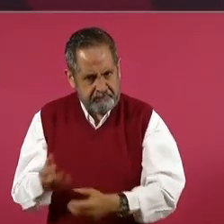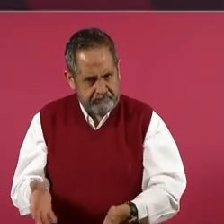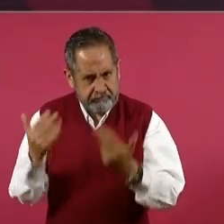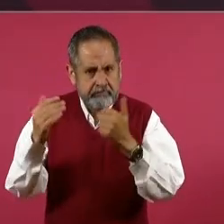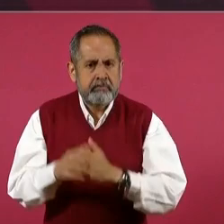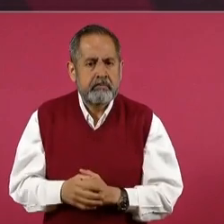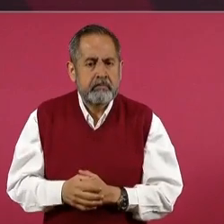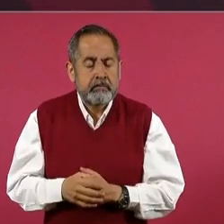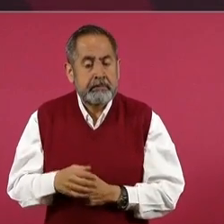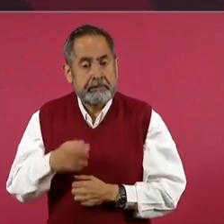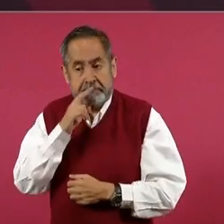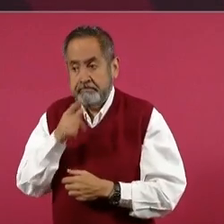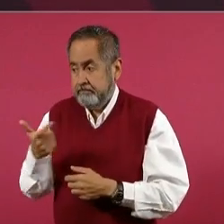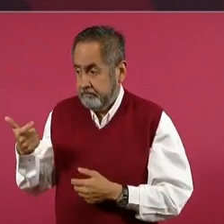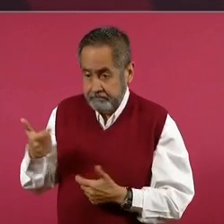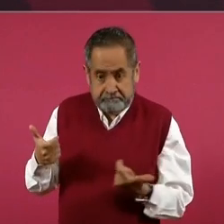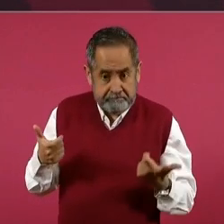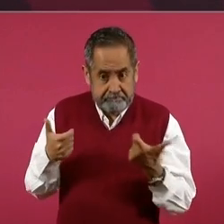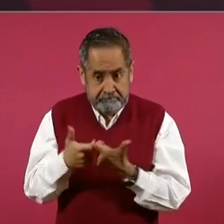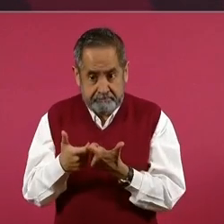ya con una inversión